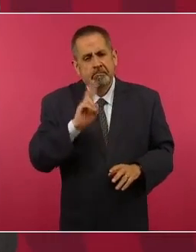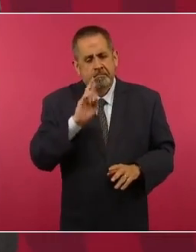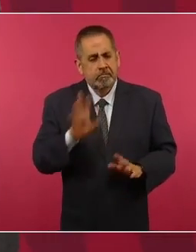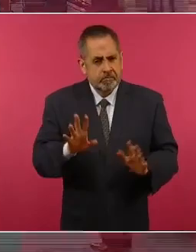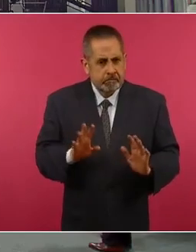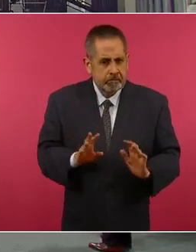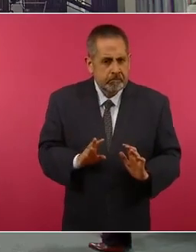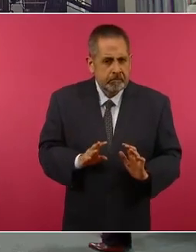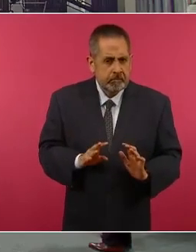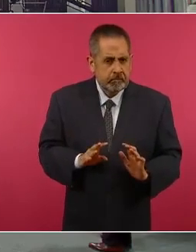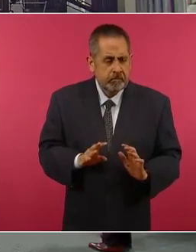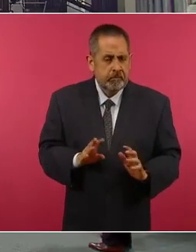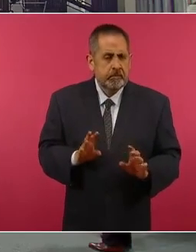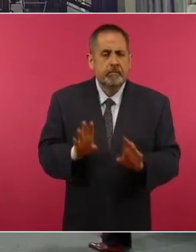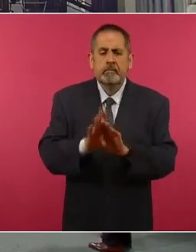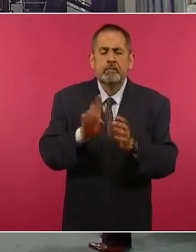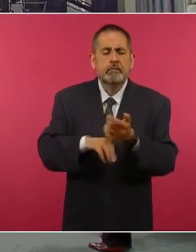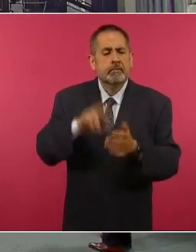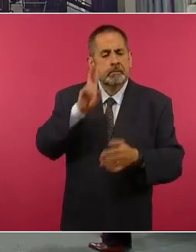Vamos a ver